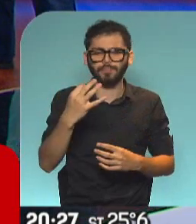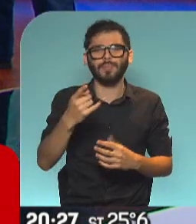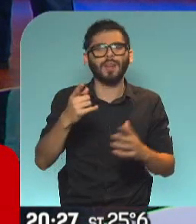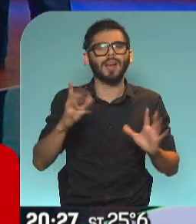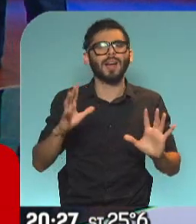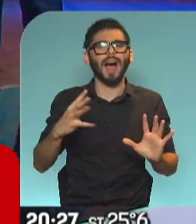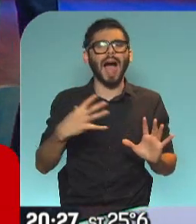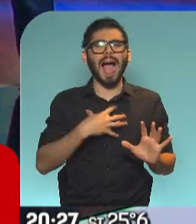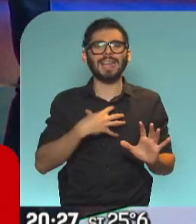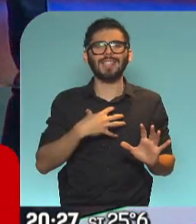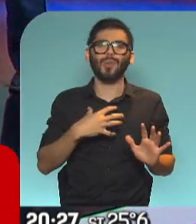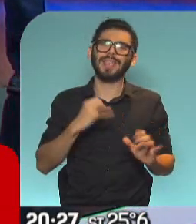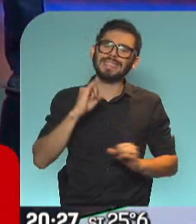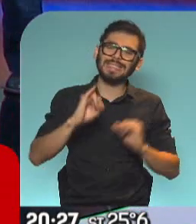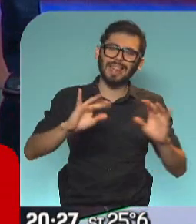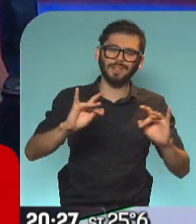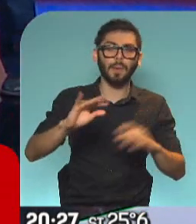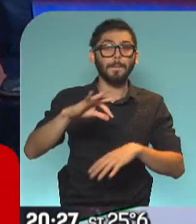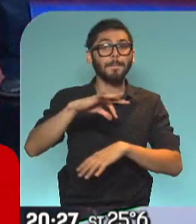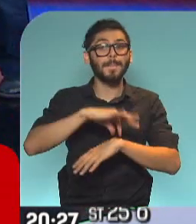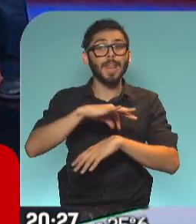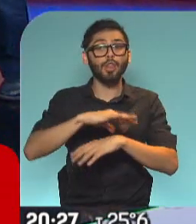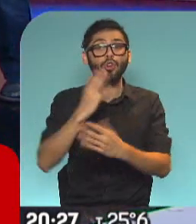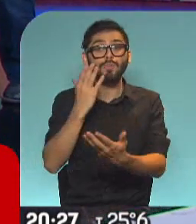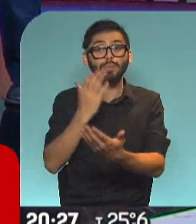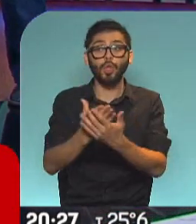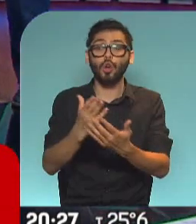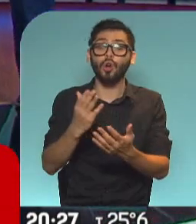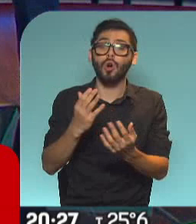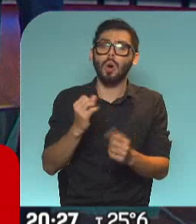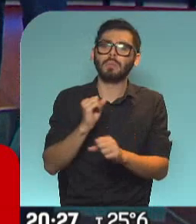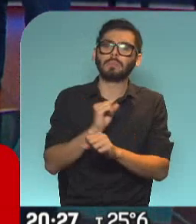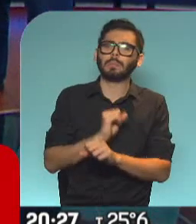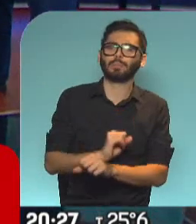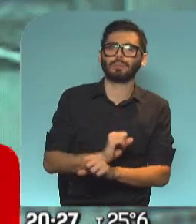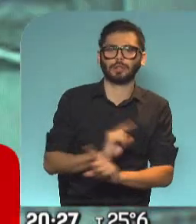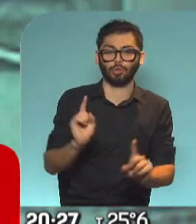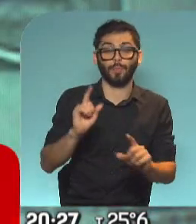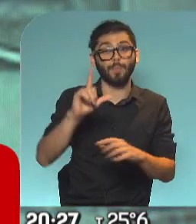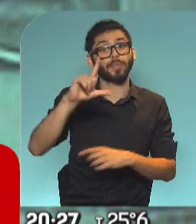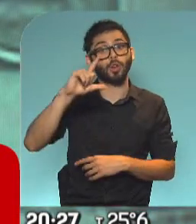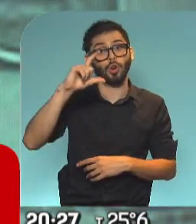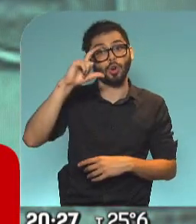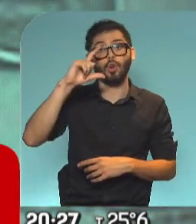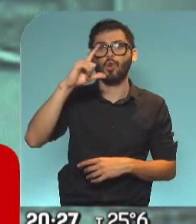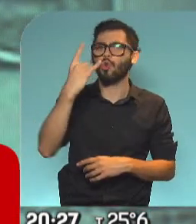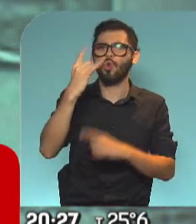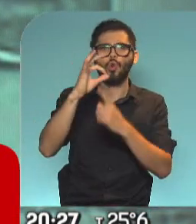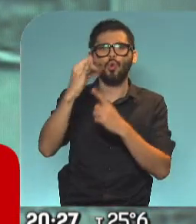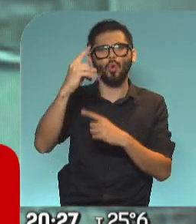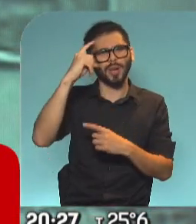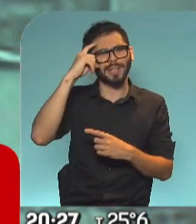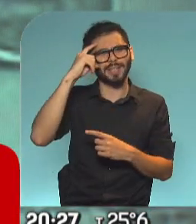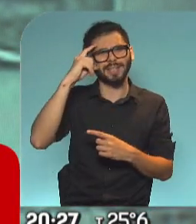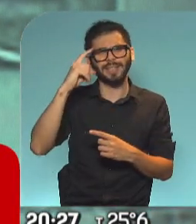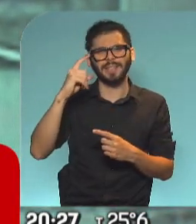actitudes difíciles de explicar. El médico pidió hoy la exención de prisión. Leopoldo Luque. Leopoldo Luque, no hay ninguna razón para que Luque